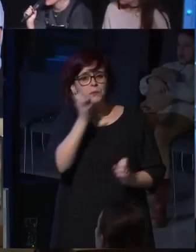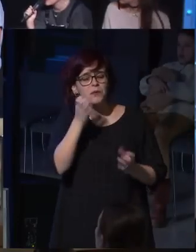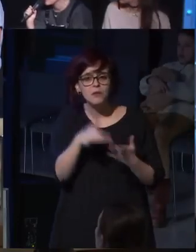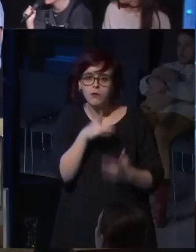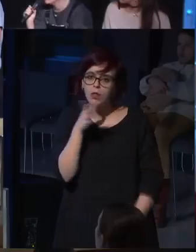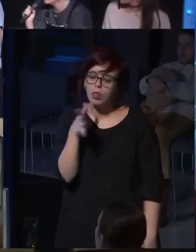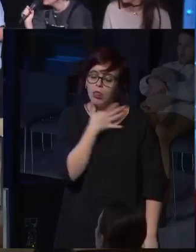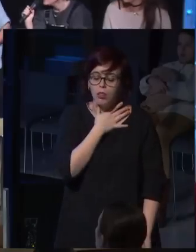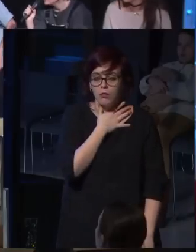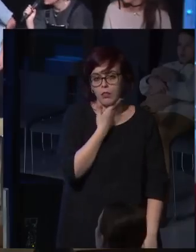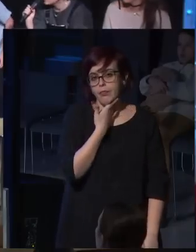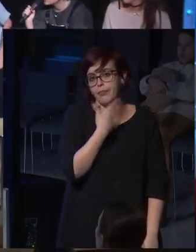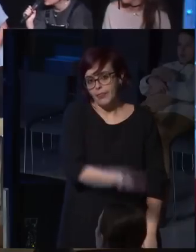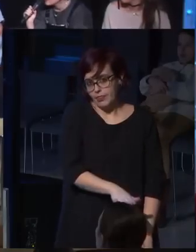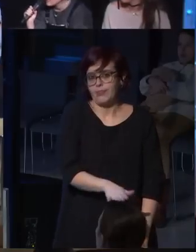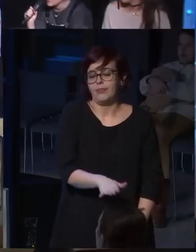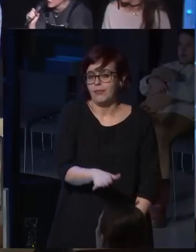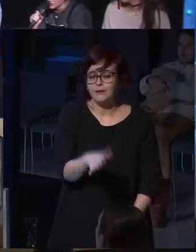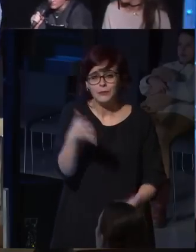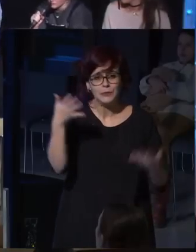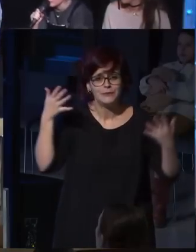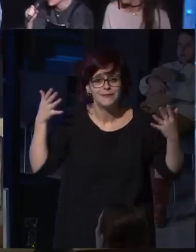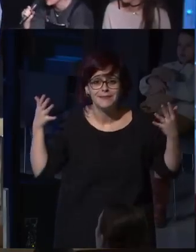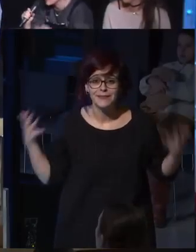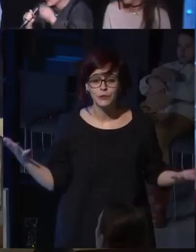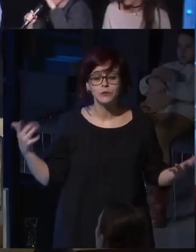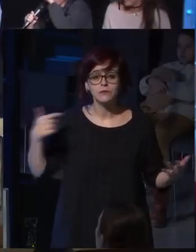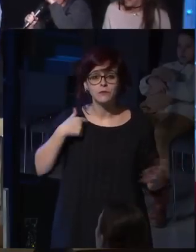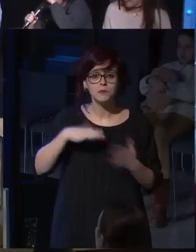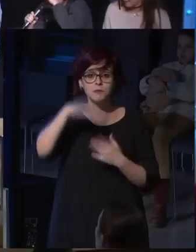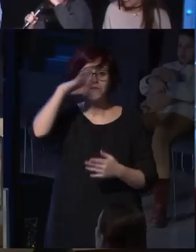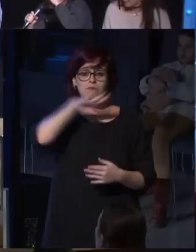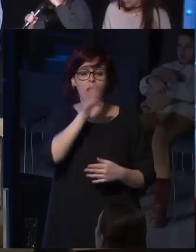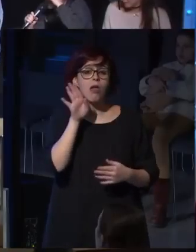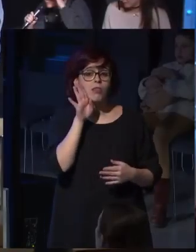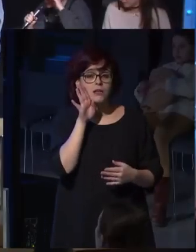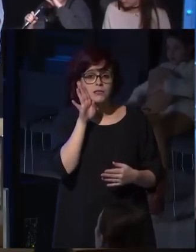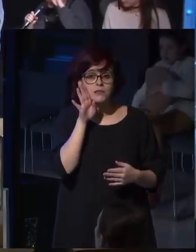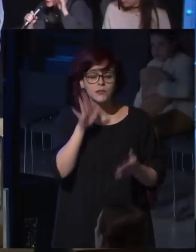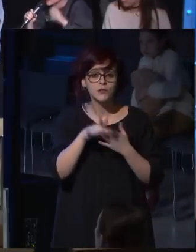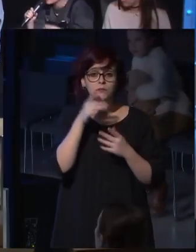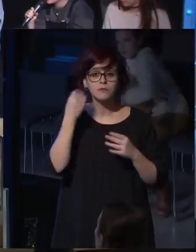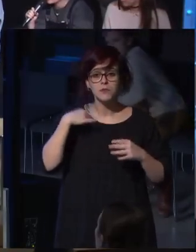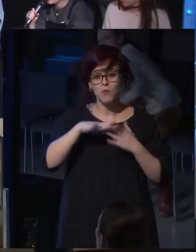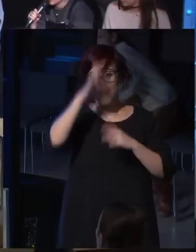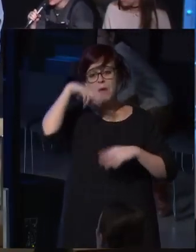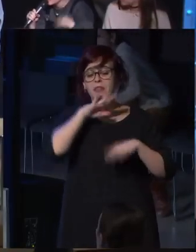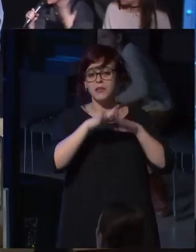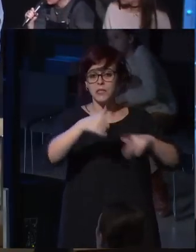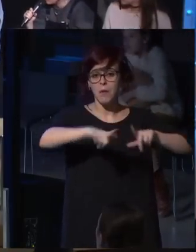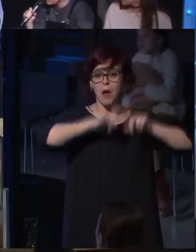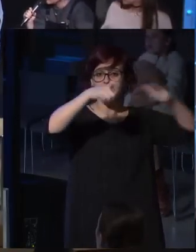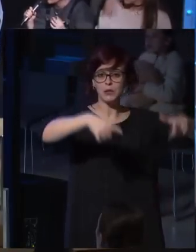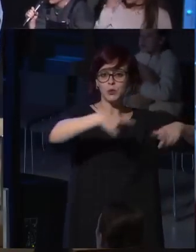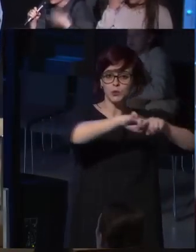me da muchísima pereza. Entonces, pues yo, por ejemplo, mis padres, pues el plato de mi padre estaba roto, tal, entonces